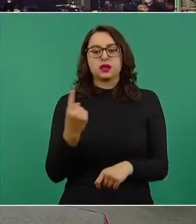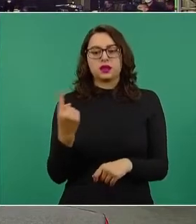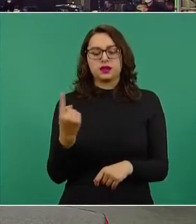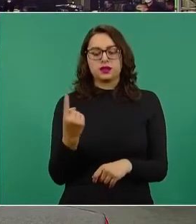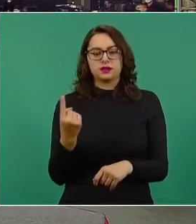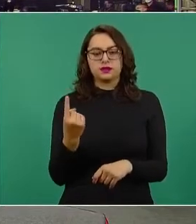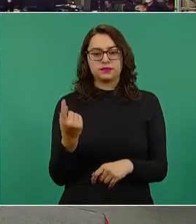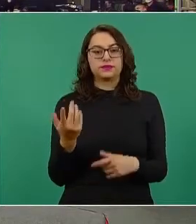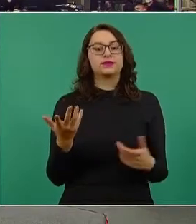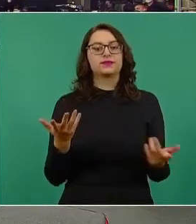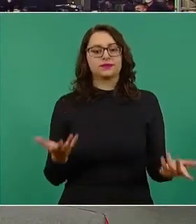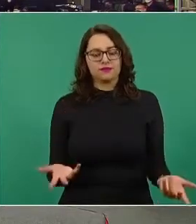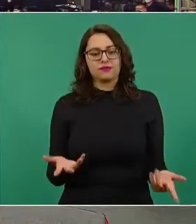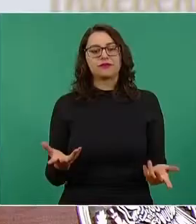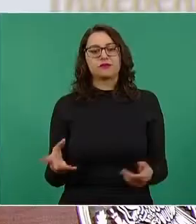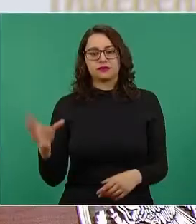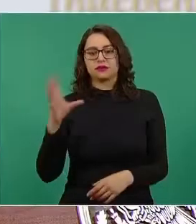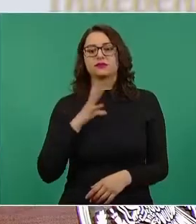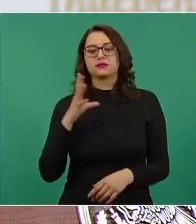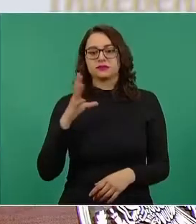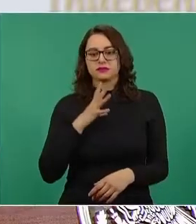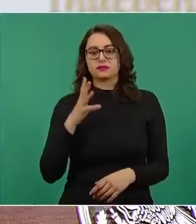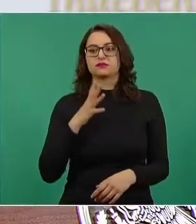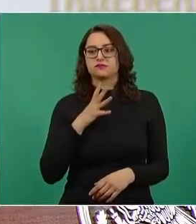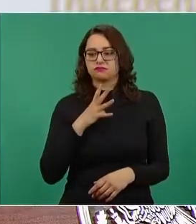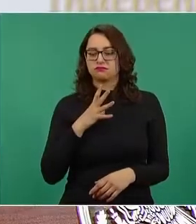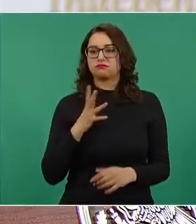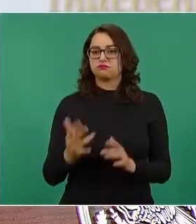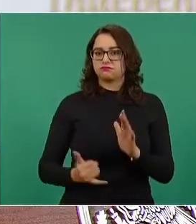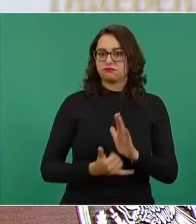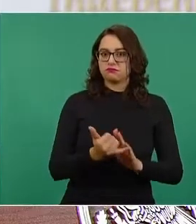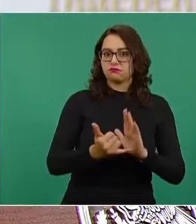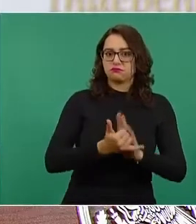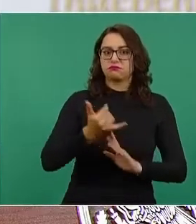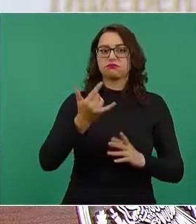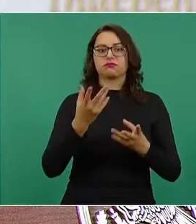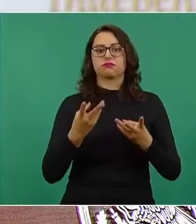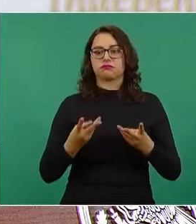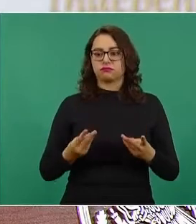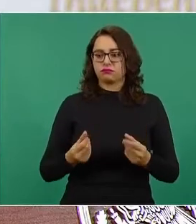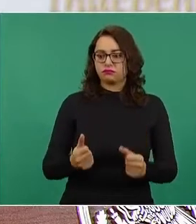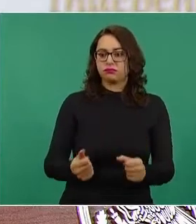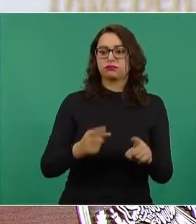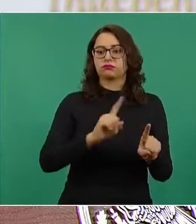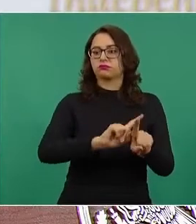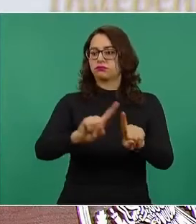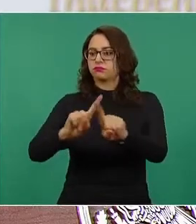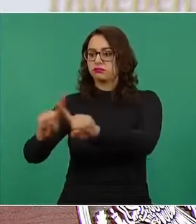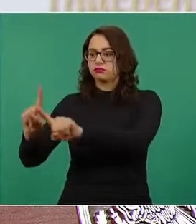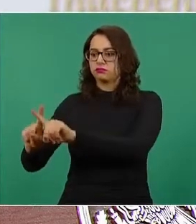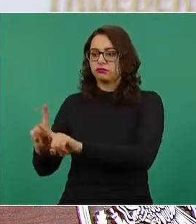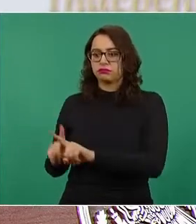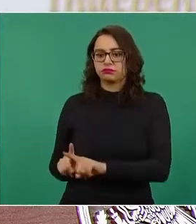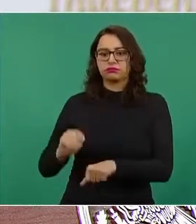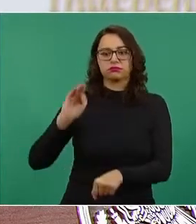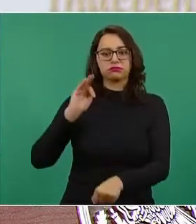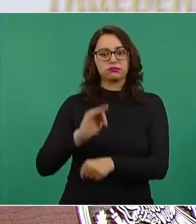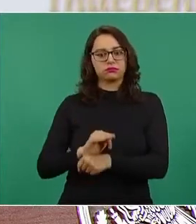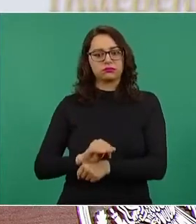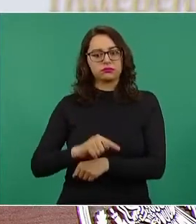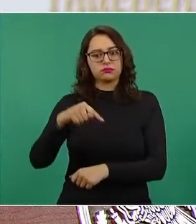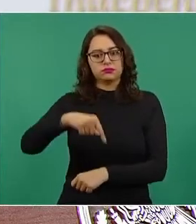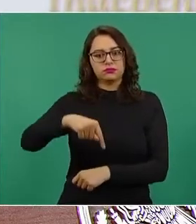las obras que se están realizando. El presupuesto contempla